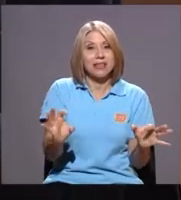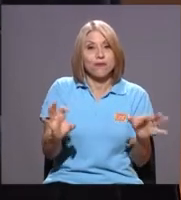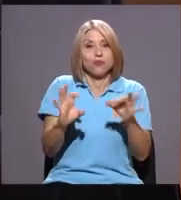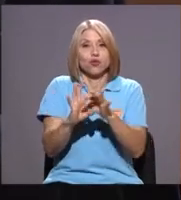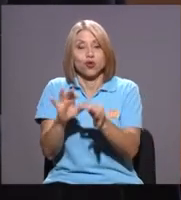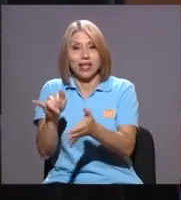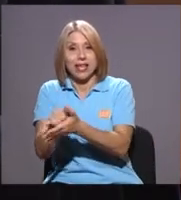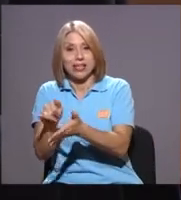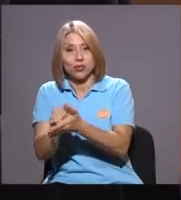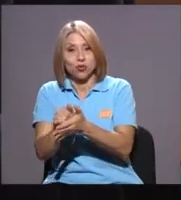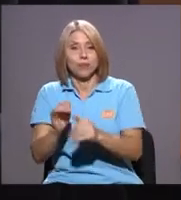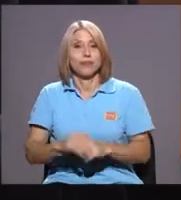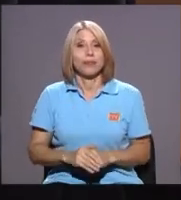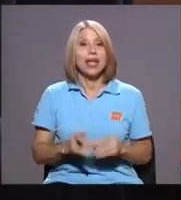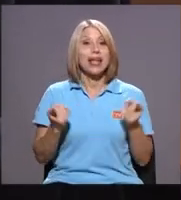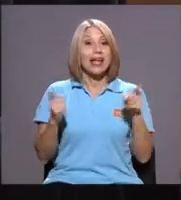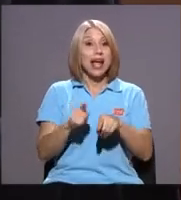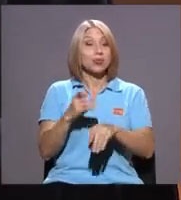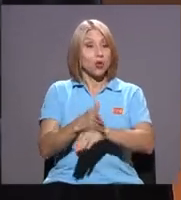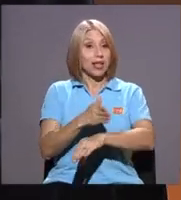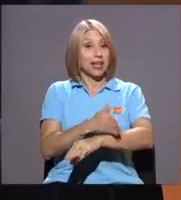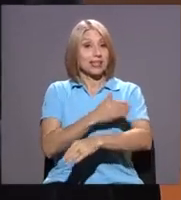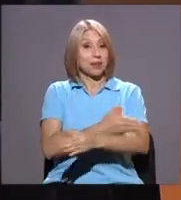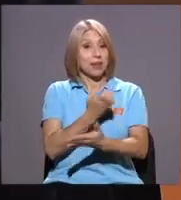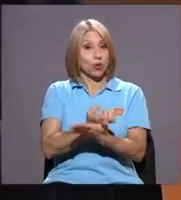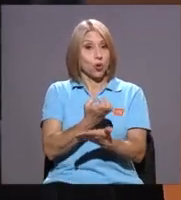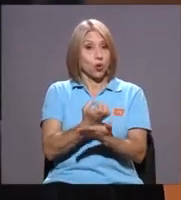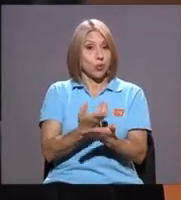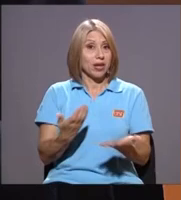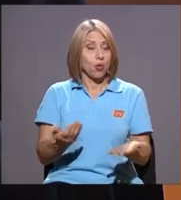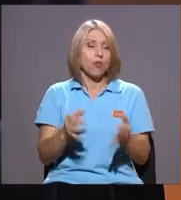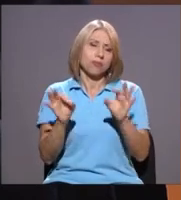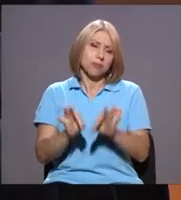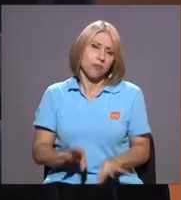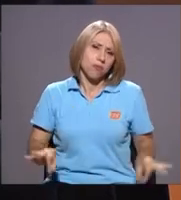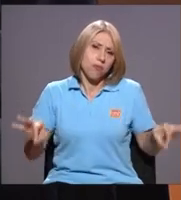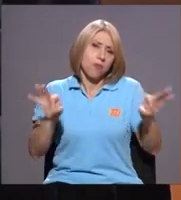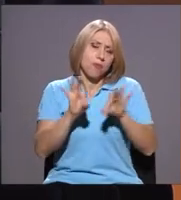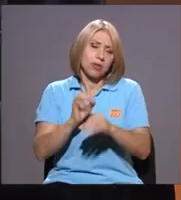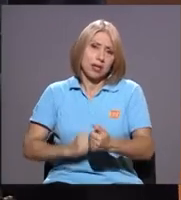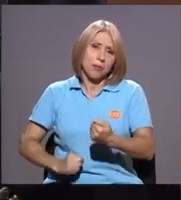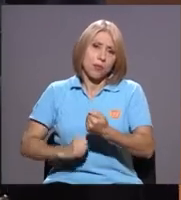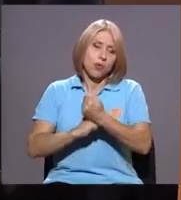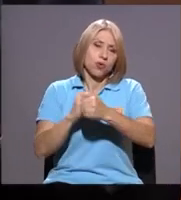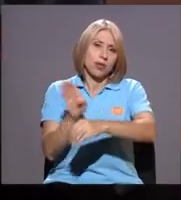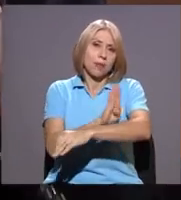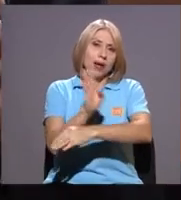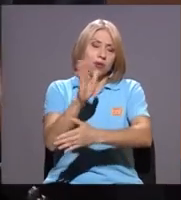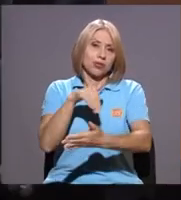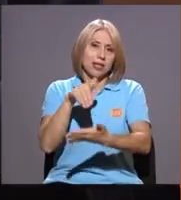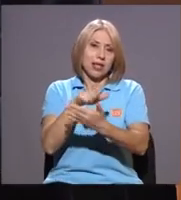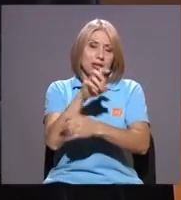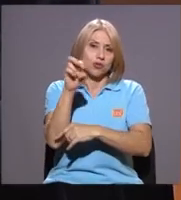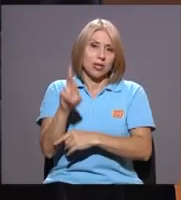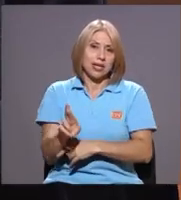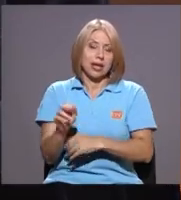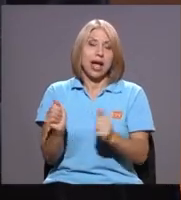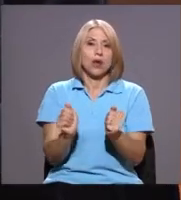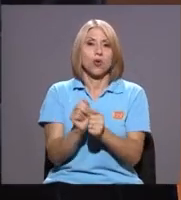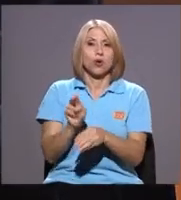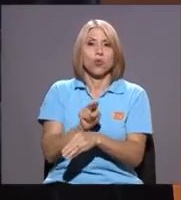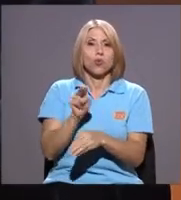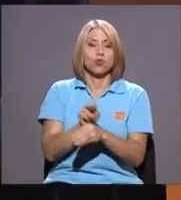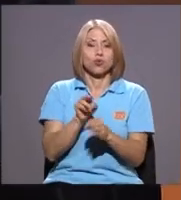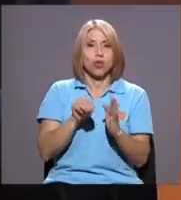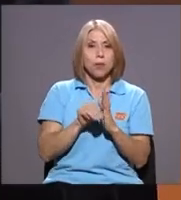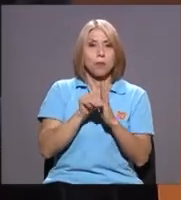del crecimiento económico, fue vital el apoyo del Banco Central de Costa Rica. Ahí, mediante el uso de modelos